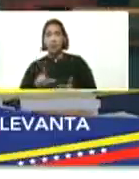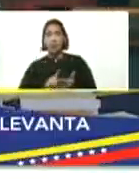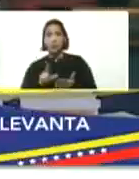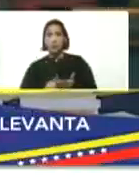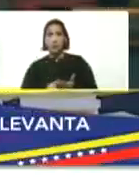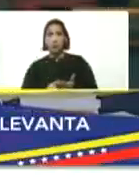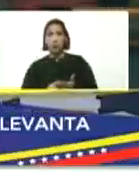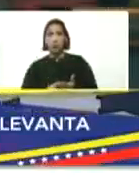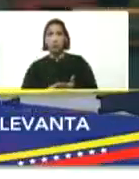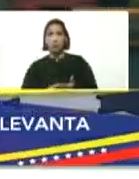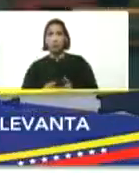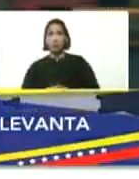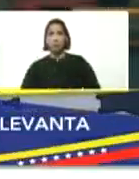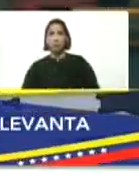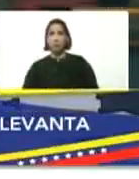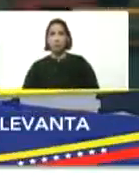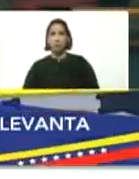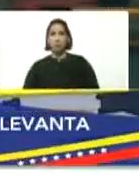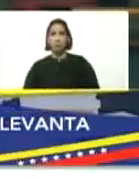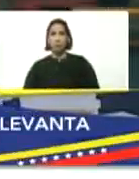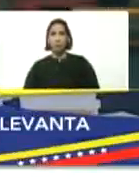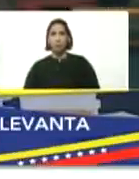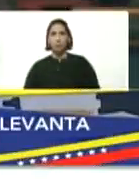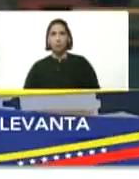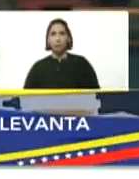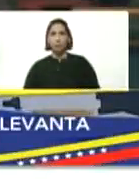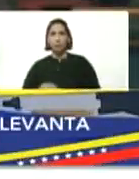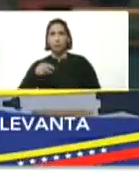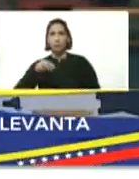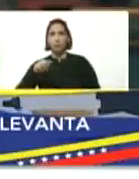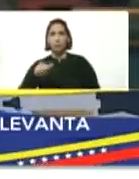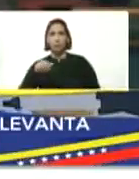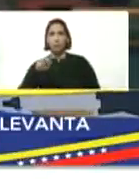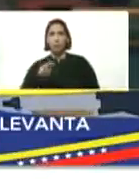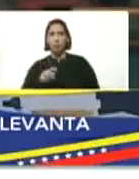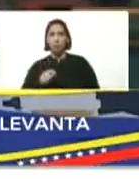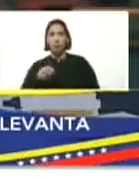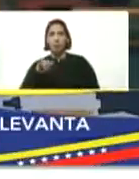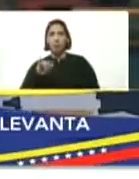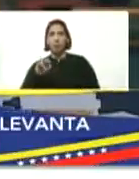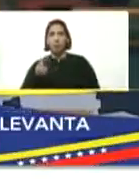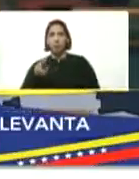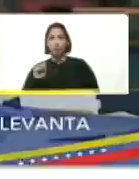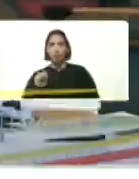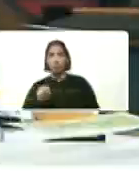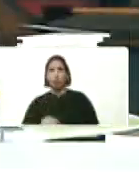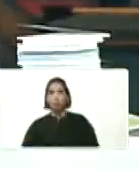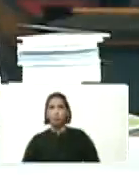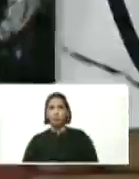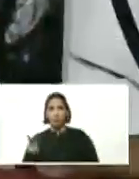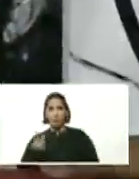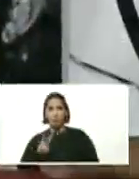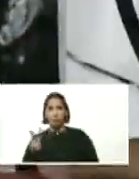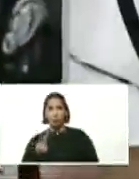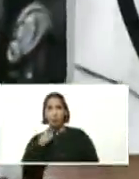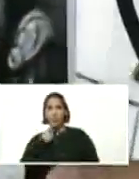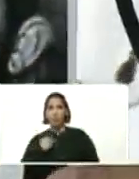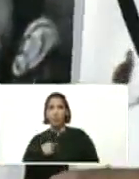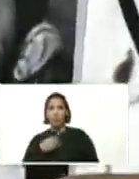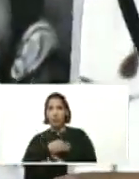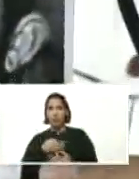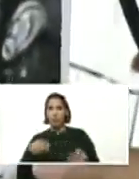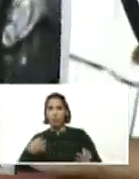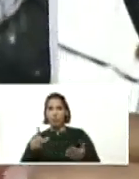sobre Alberto Lovera, mártir, mártir de Venezuela, Bracamonte. Me dicen que es